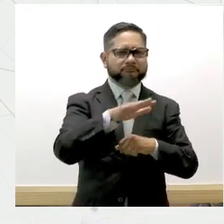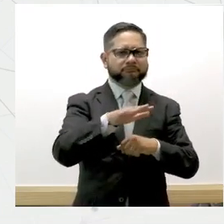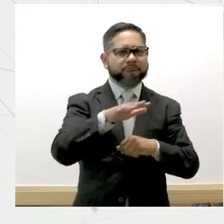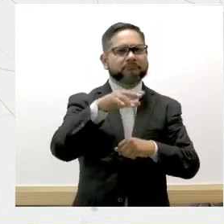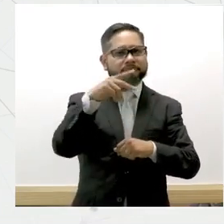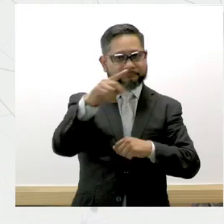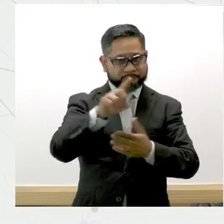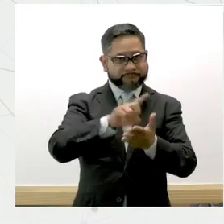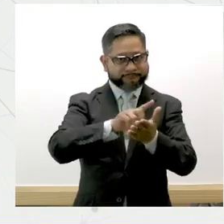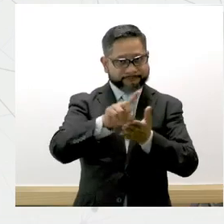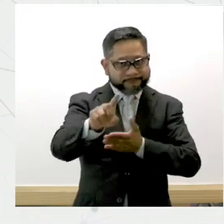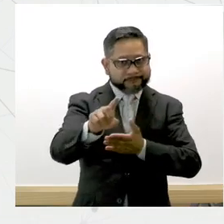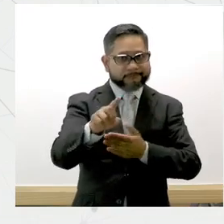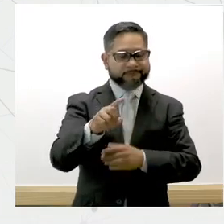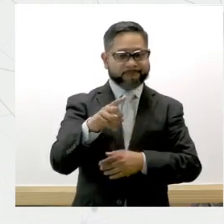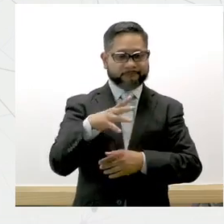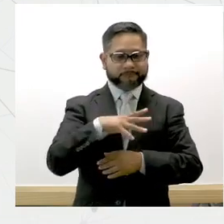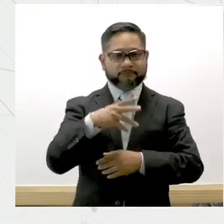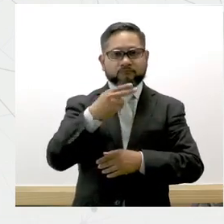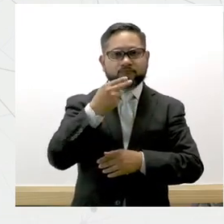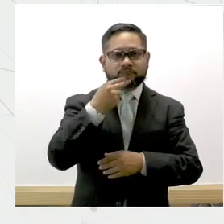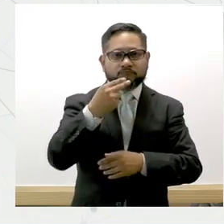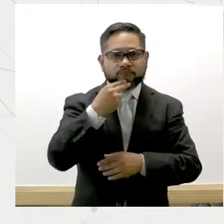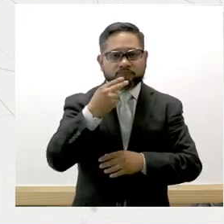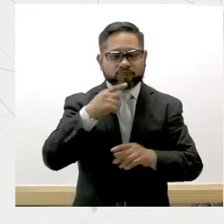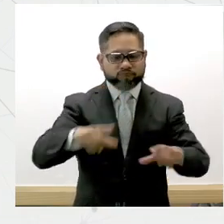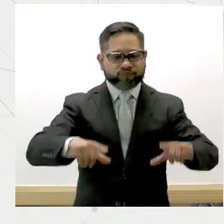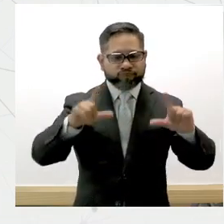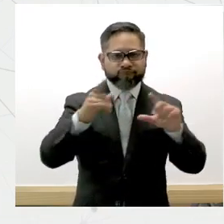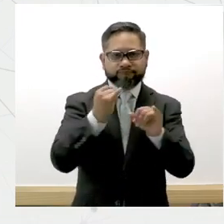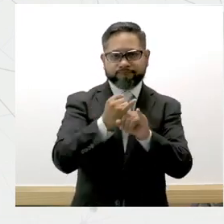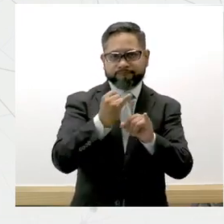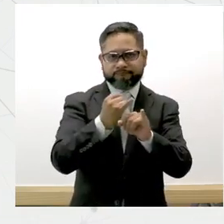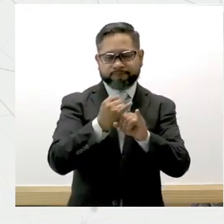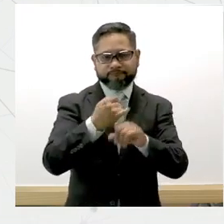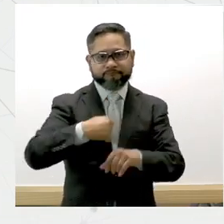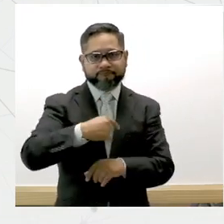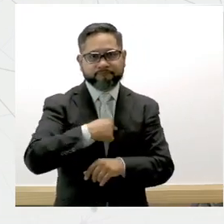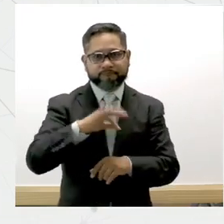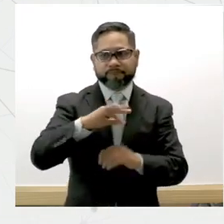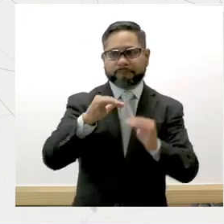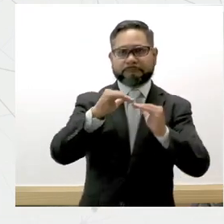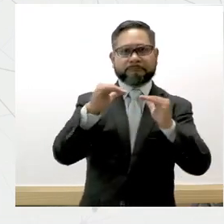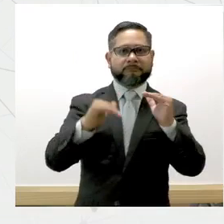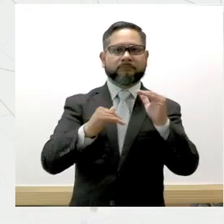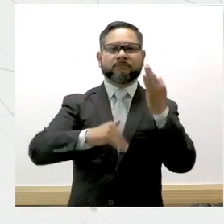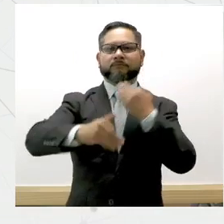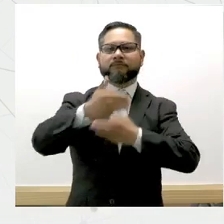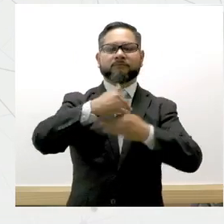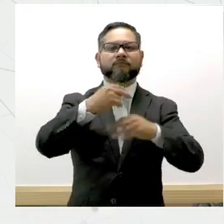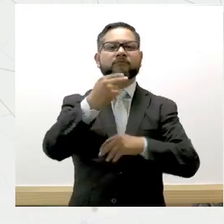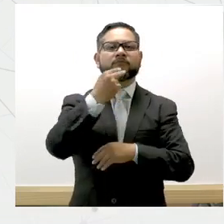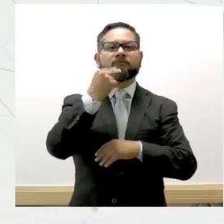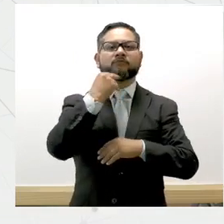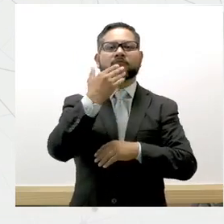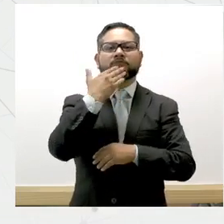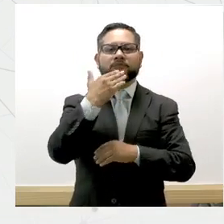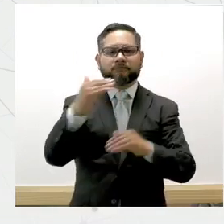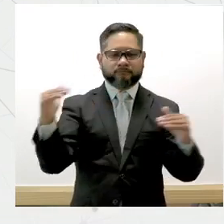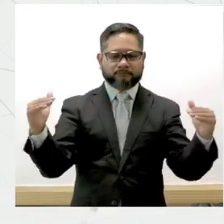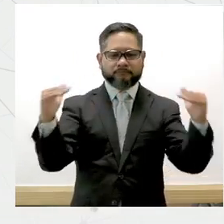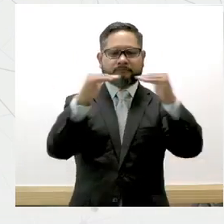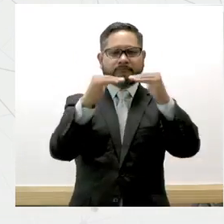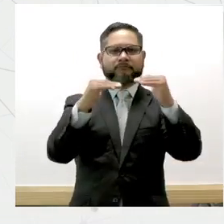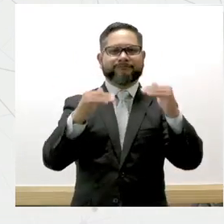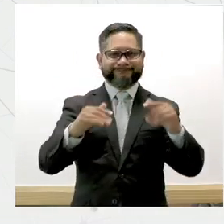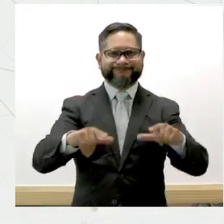las personas, tenemos que aspirar a un escenario en el que no puedan ser de inferior nivel y de inferior calidad en nuestra vida online que en nuestra